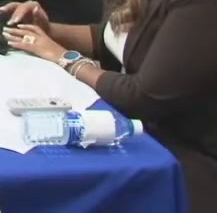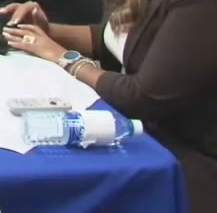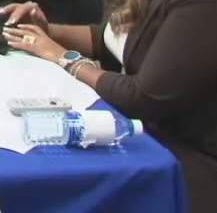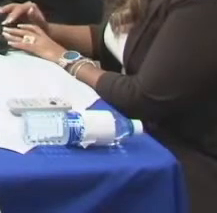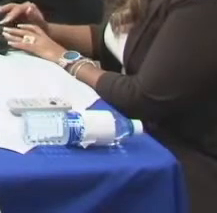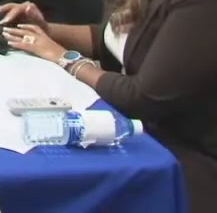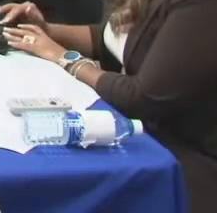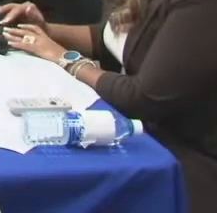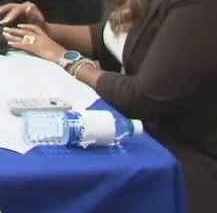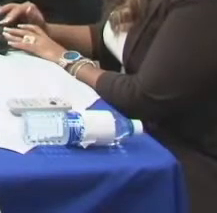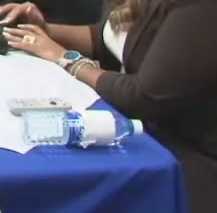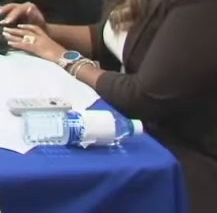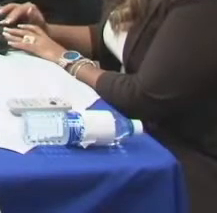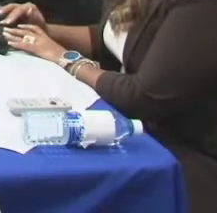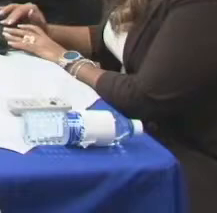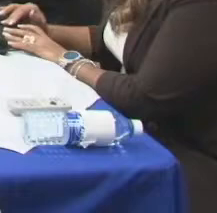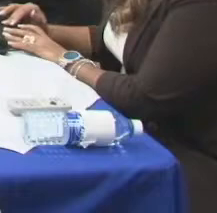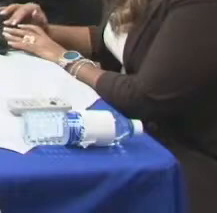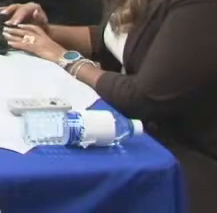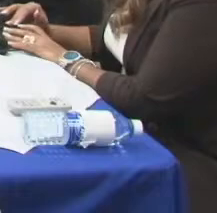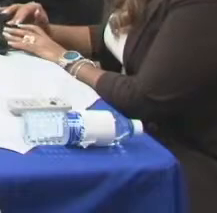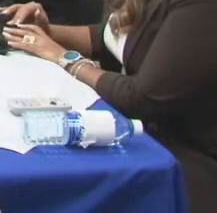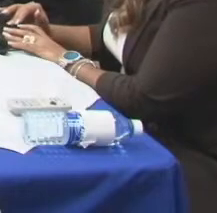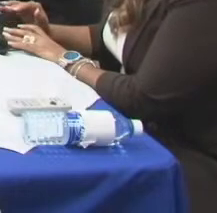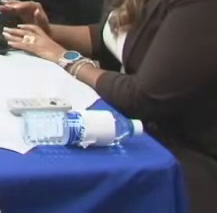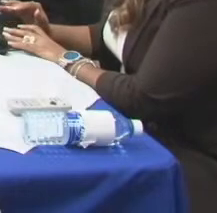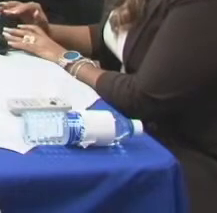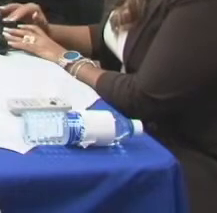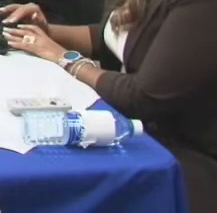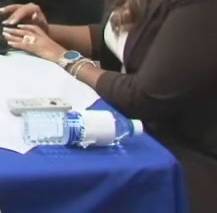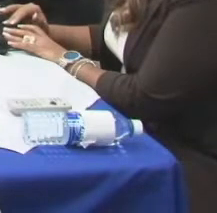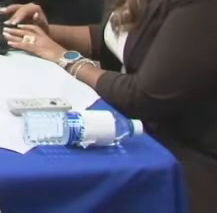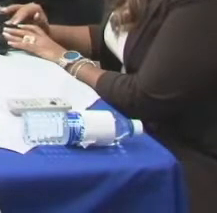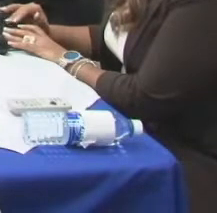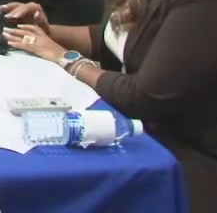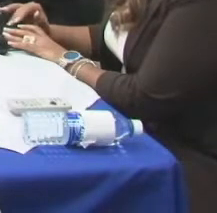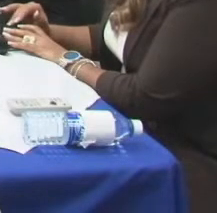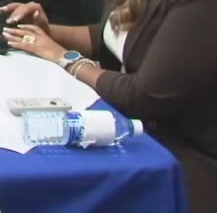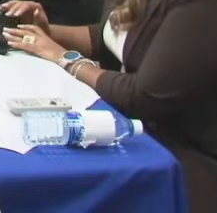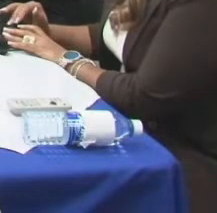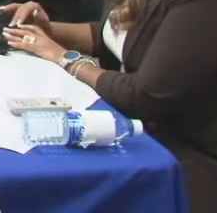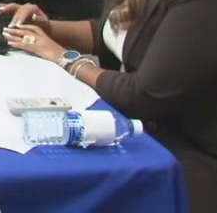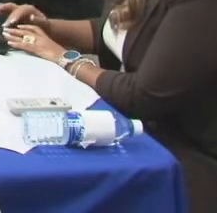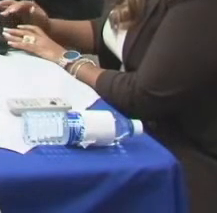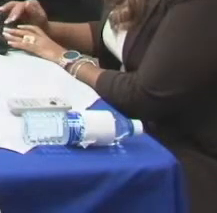Son 19 los que están reportando homicidios, presidente.